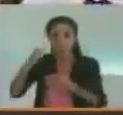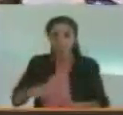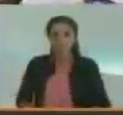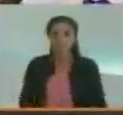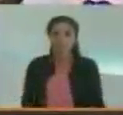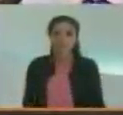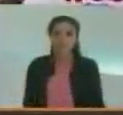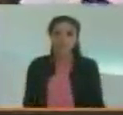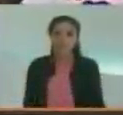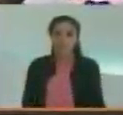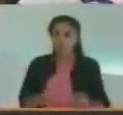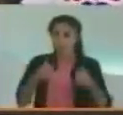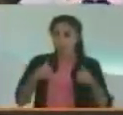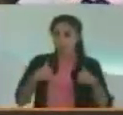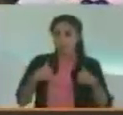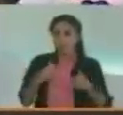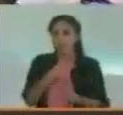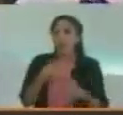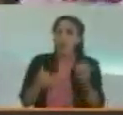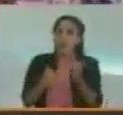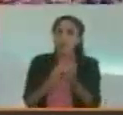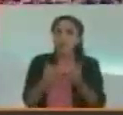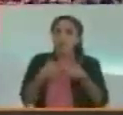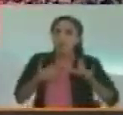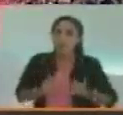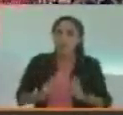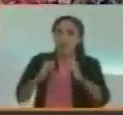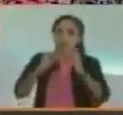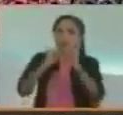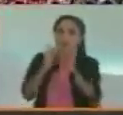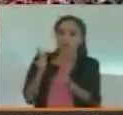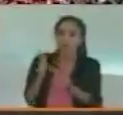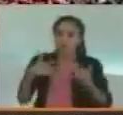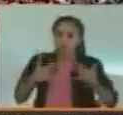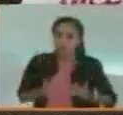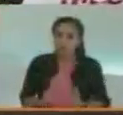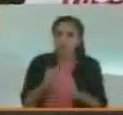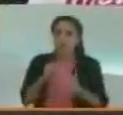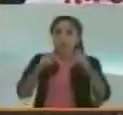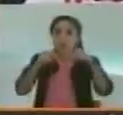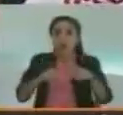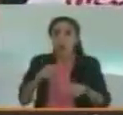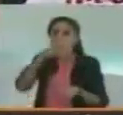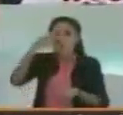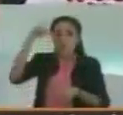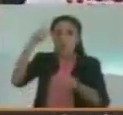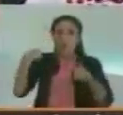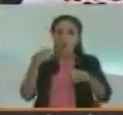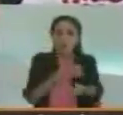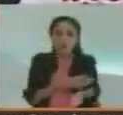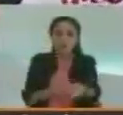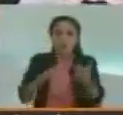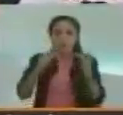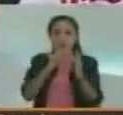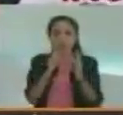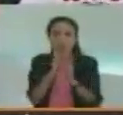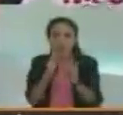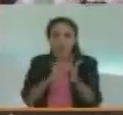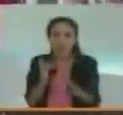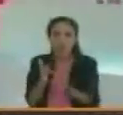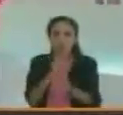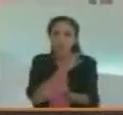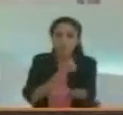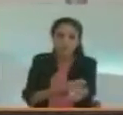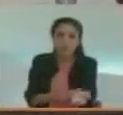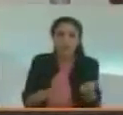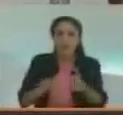Saben que soy un hijo de Cristo, que voy bendito por la sangre sagrada de nuestro Señor Jesús, el